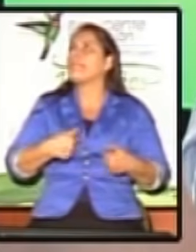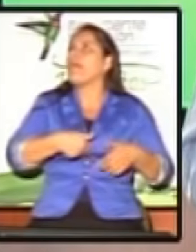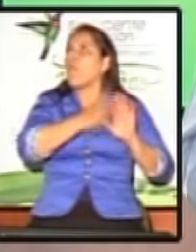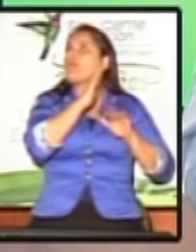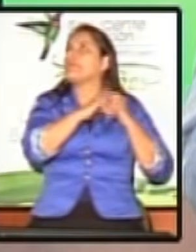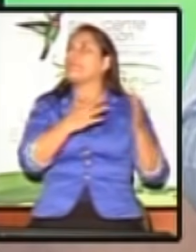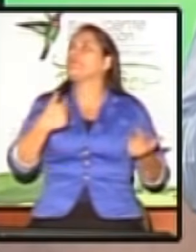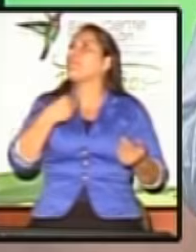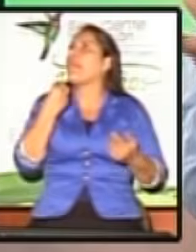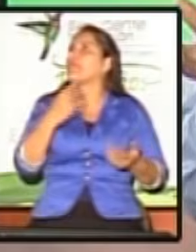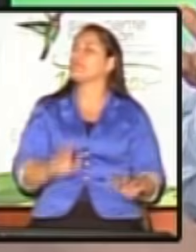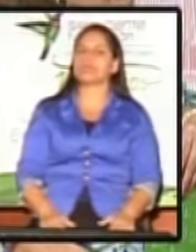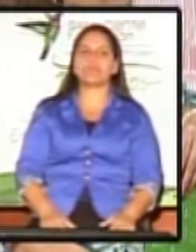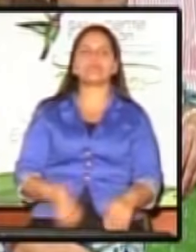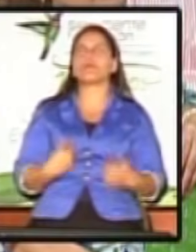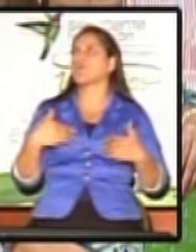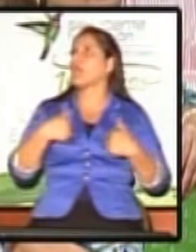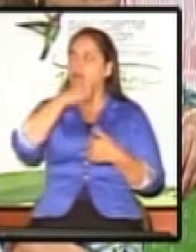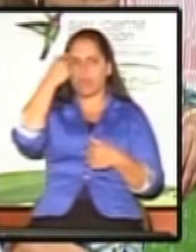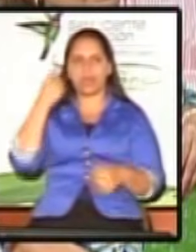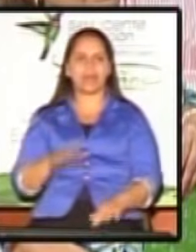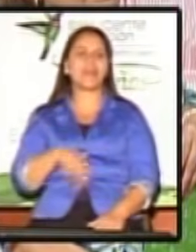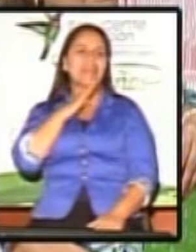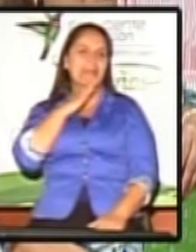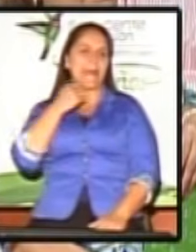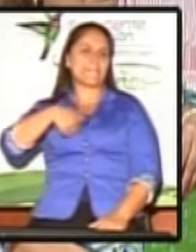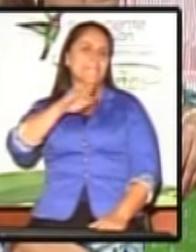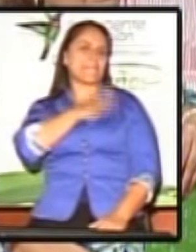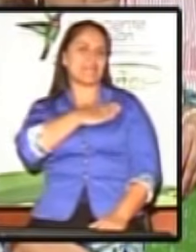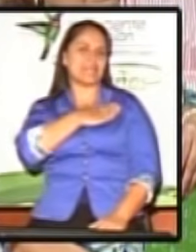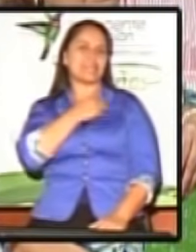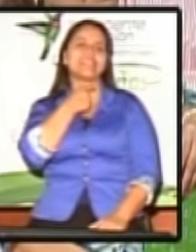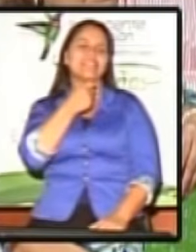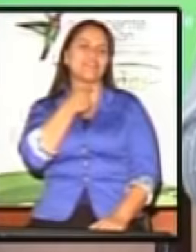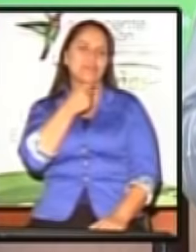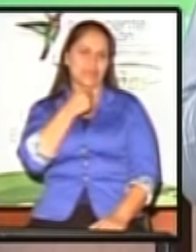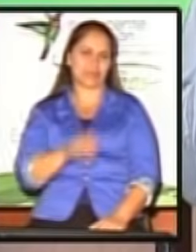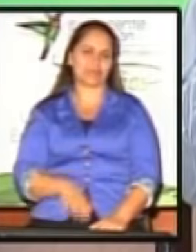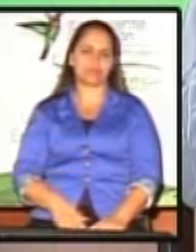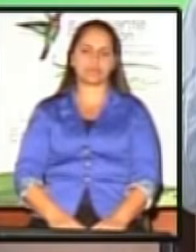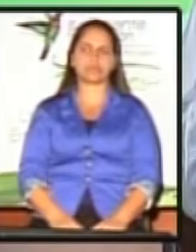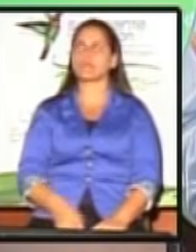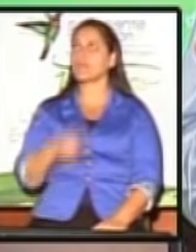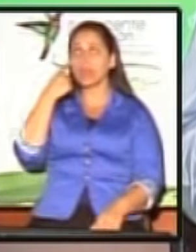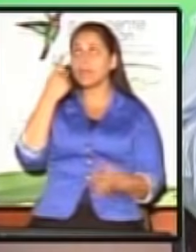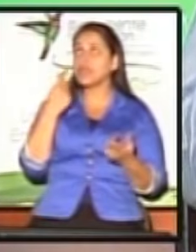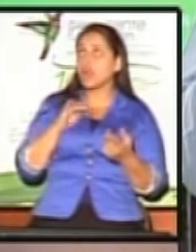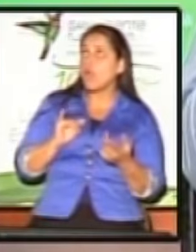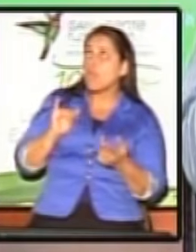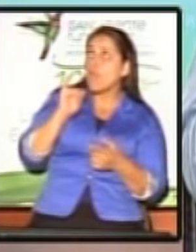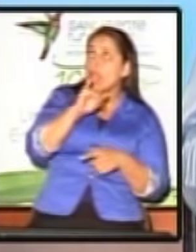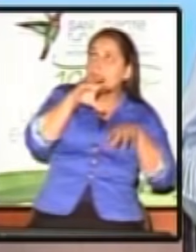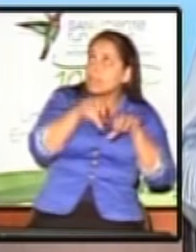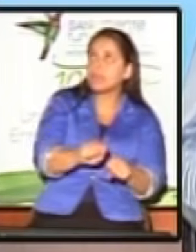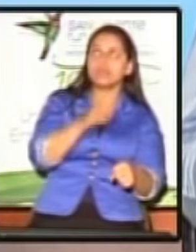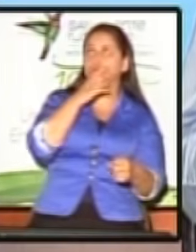andate tranquilo. Y me dijo, era un hombre paisa, muy jocoso, me dijo, no tengo reserva en ningún vuelo, no